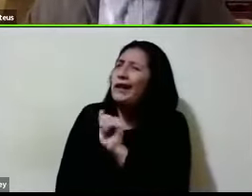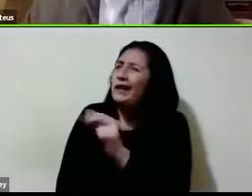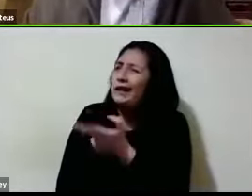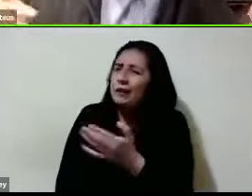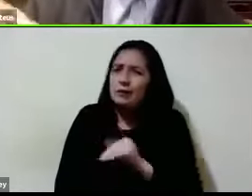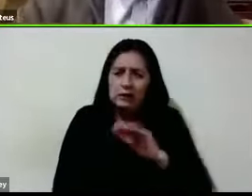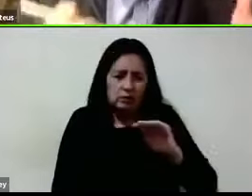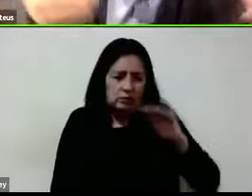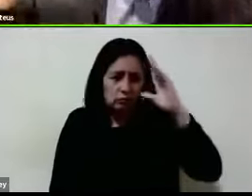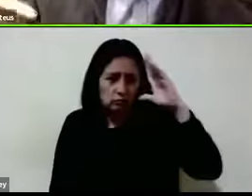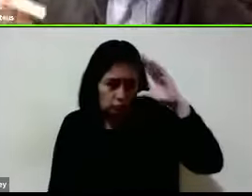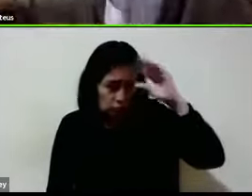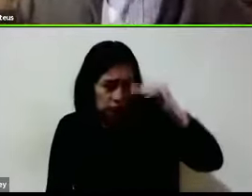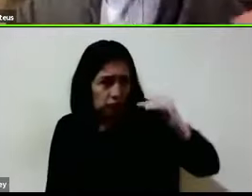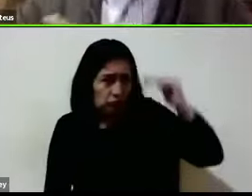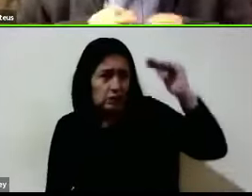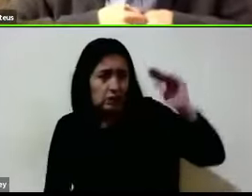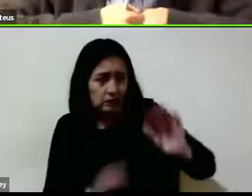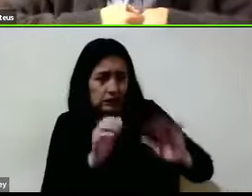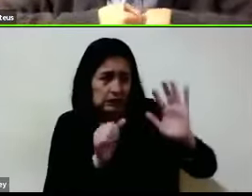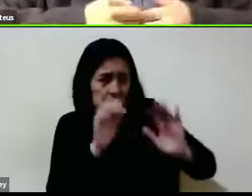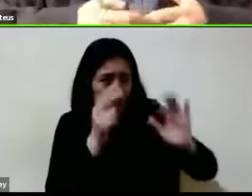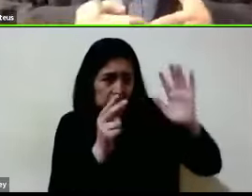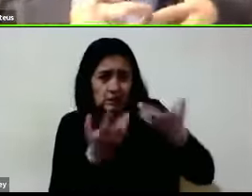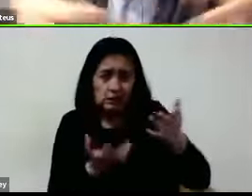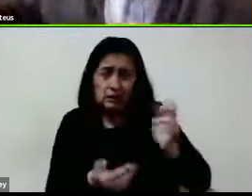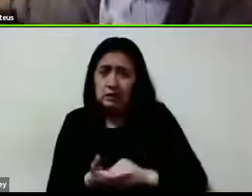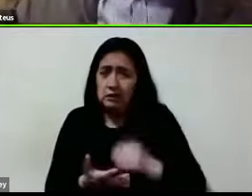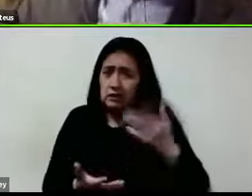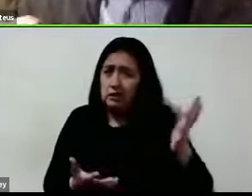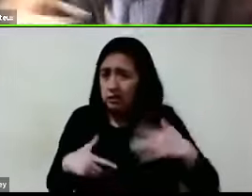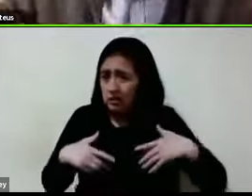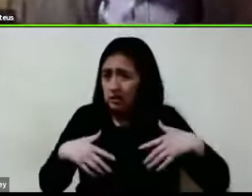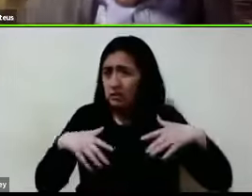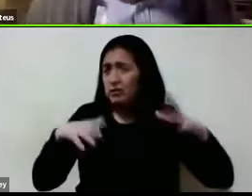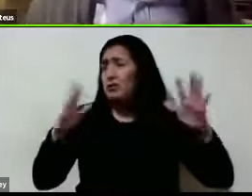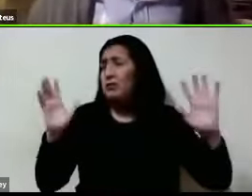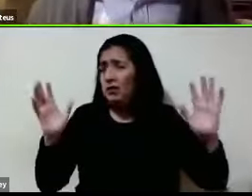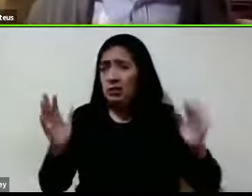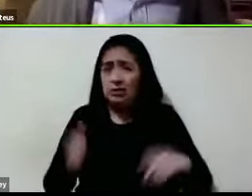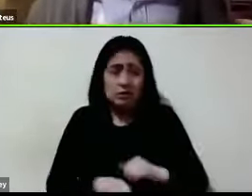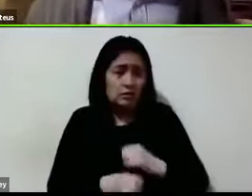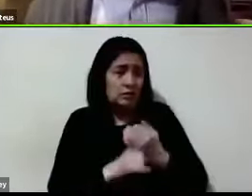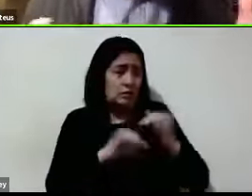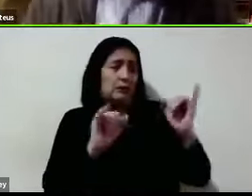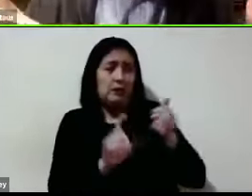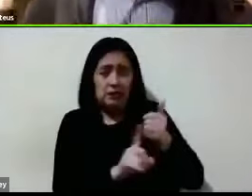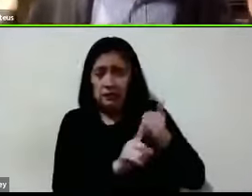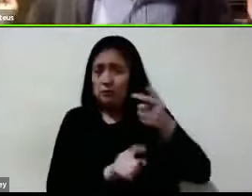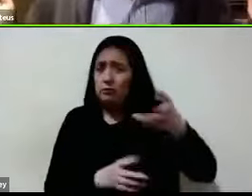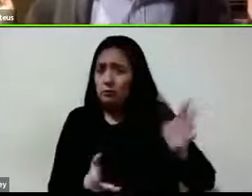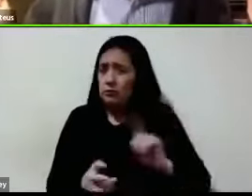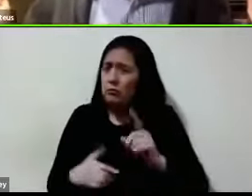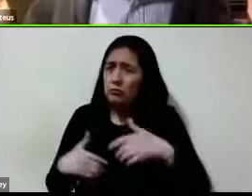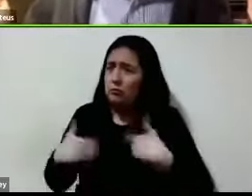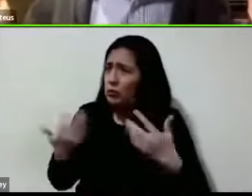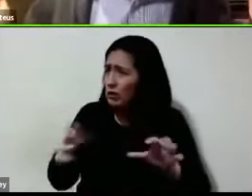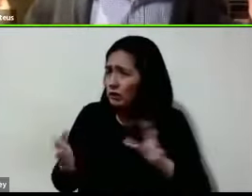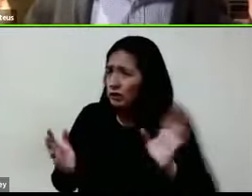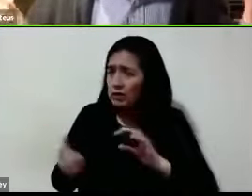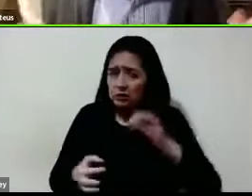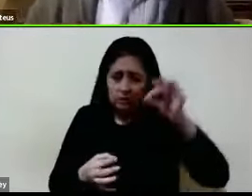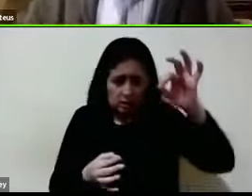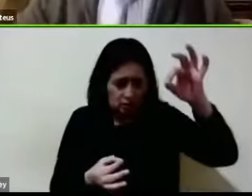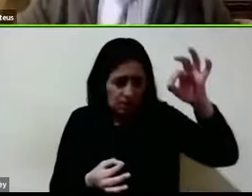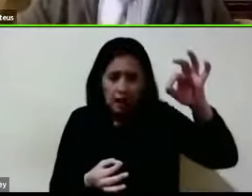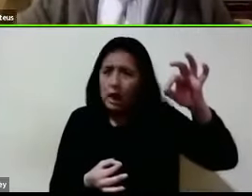un chico, cuando ya tiene 16, 17 años, que debería estar en la plenitud del cierto ejercicio de la autonomía, no pueda hacer nada frente a una hoja en